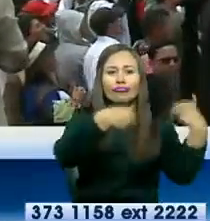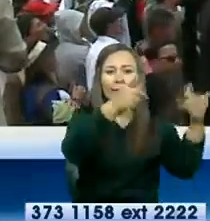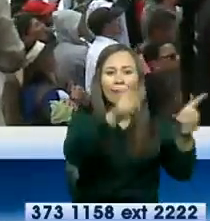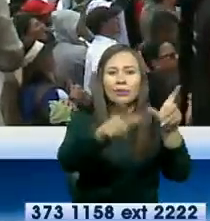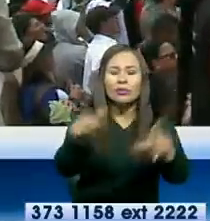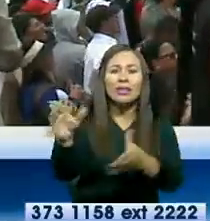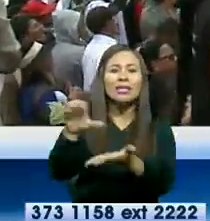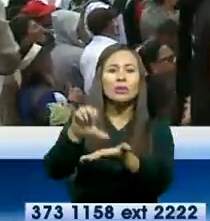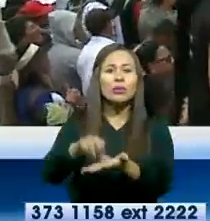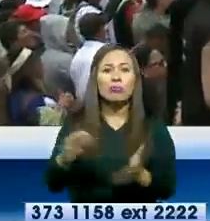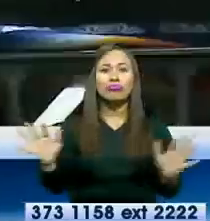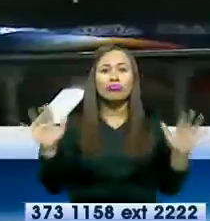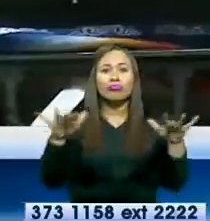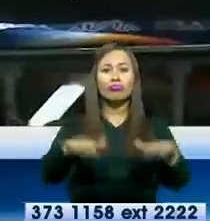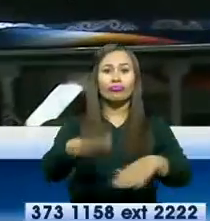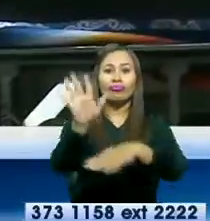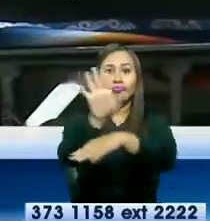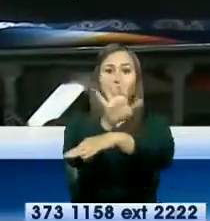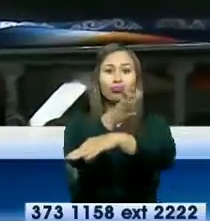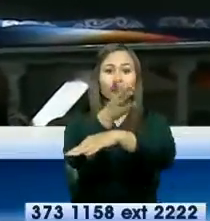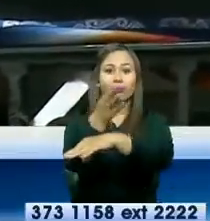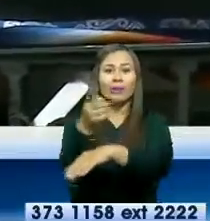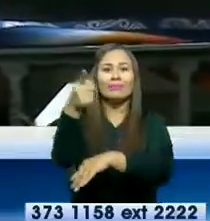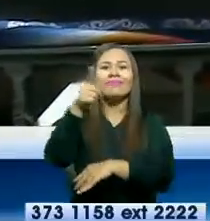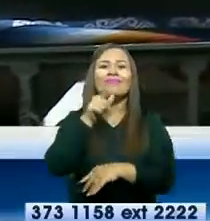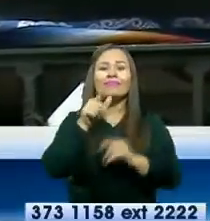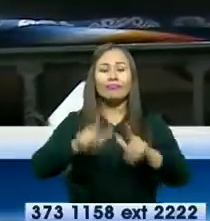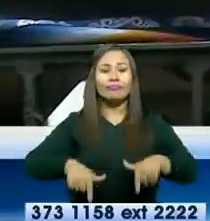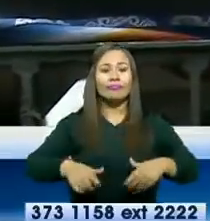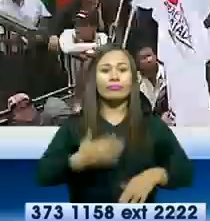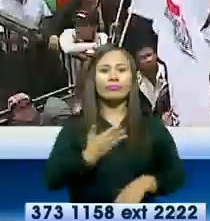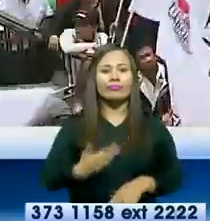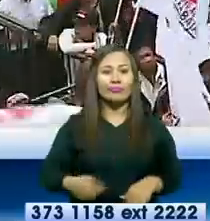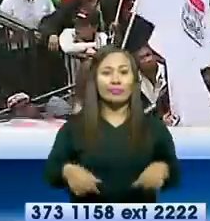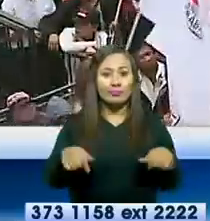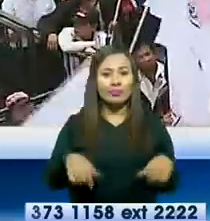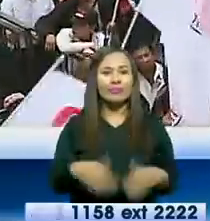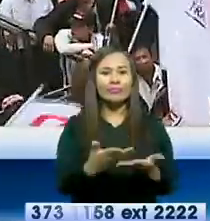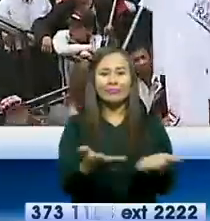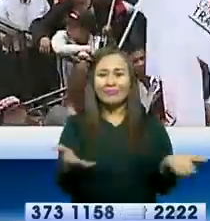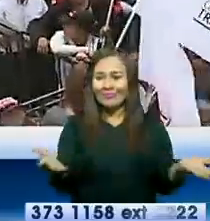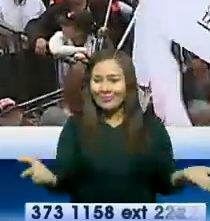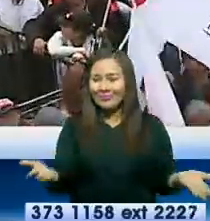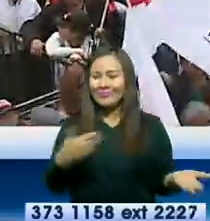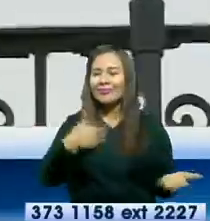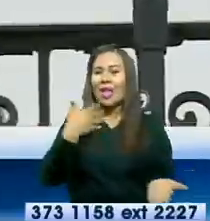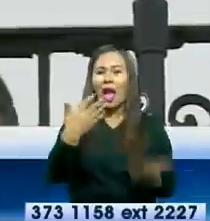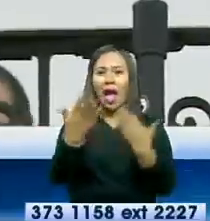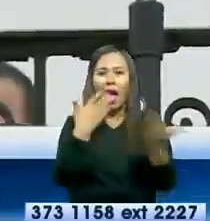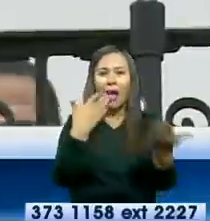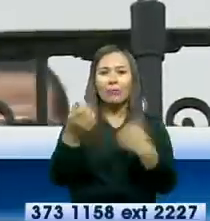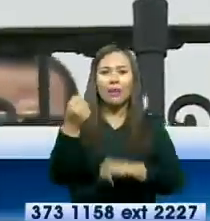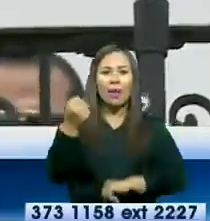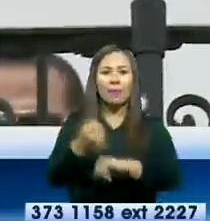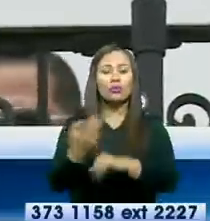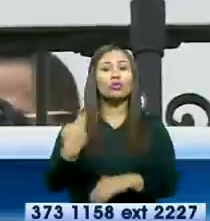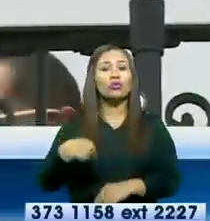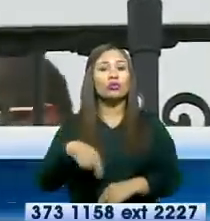del Palacio de Carondelet. Les esperó el primer mandatario, a quien le expresaron su apoyo. Los